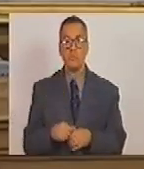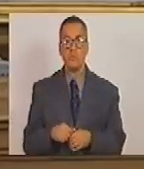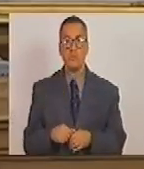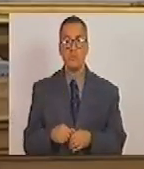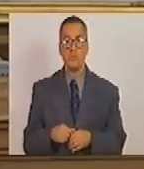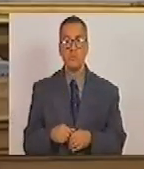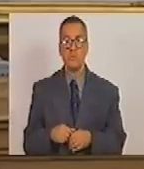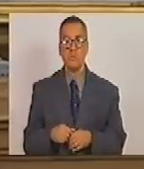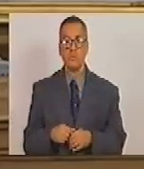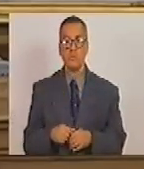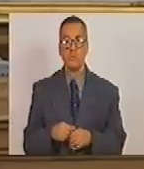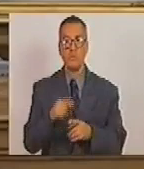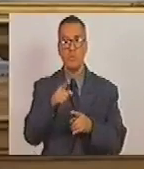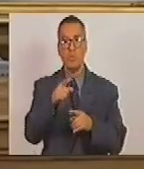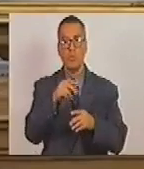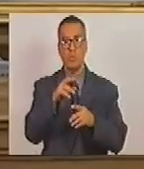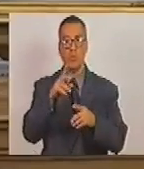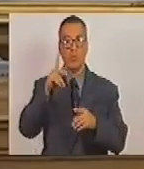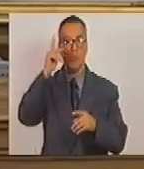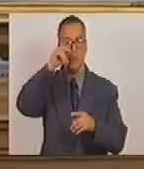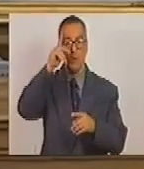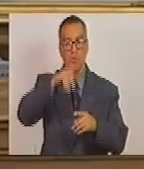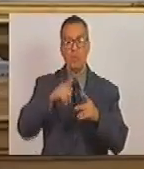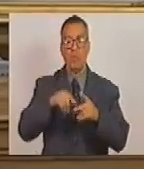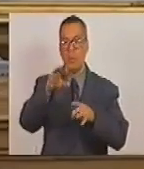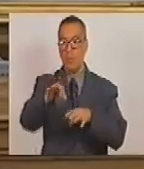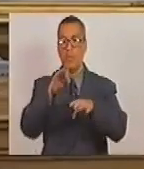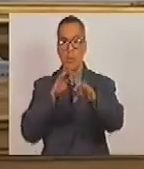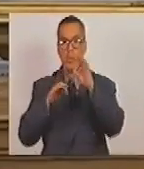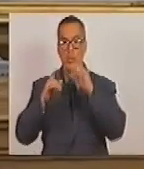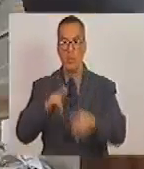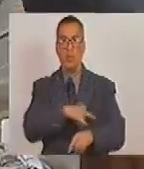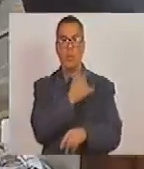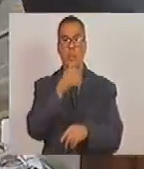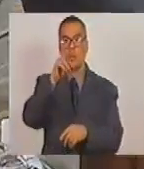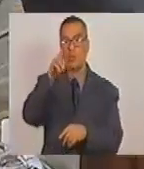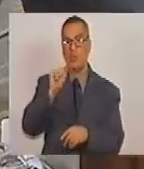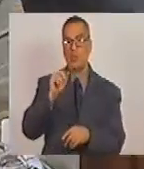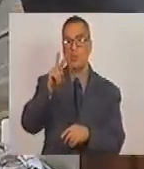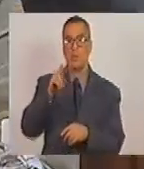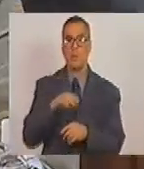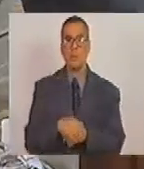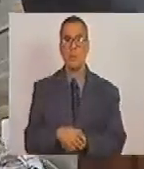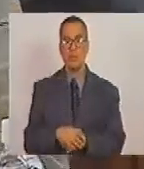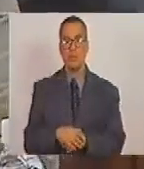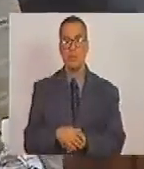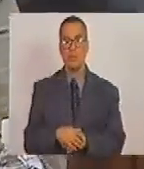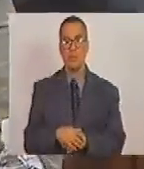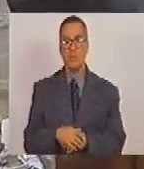uno de las decanas y decanos electos en la Universidad Central de Venezuela.